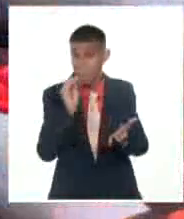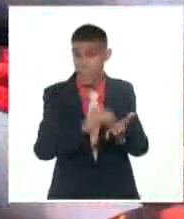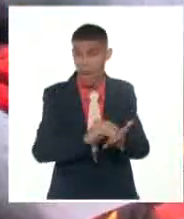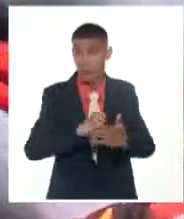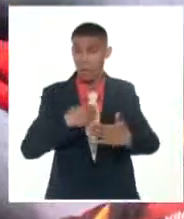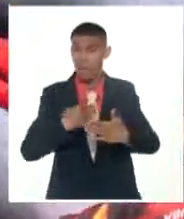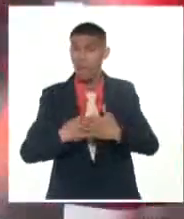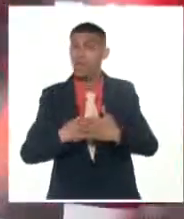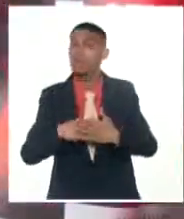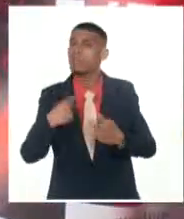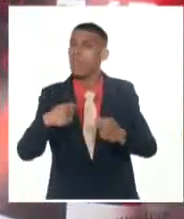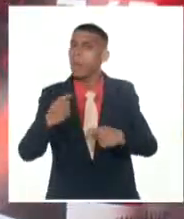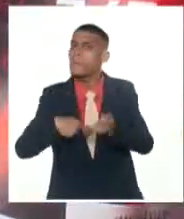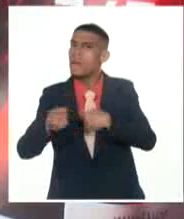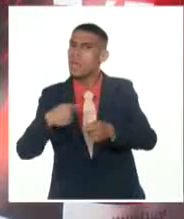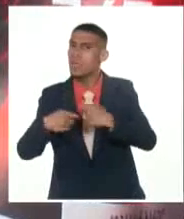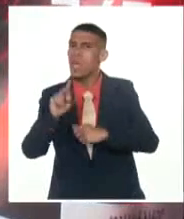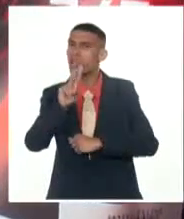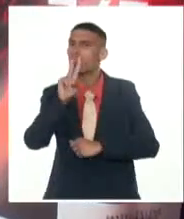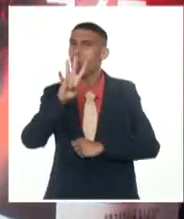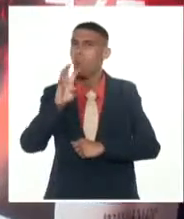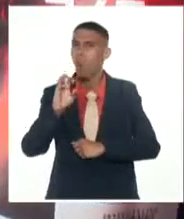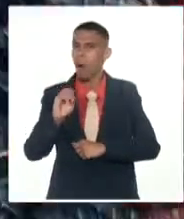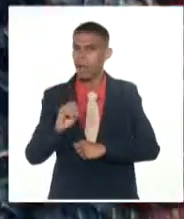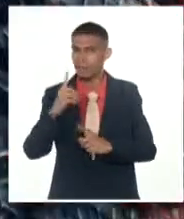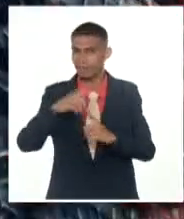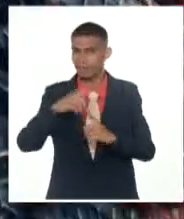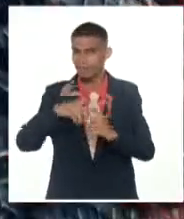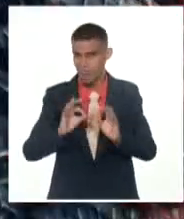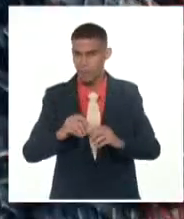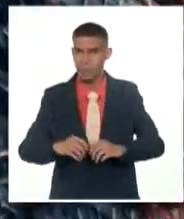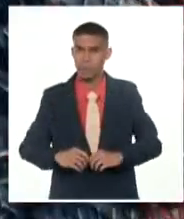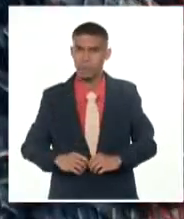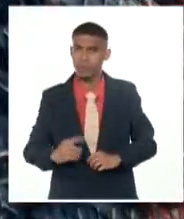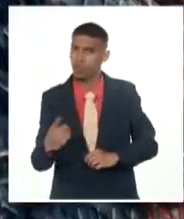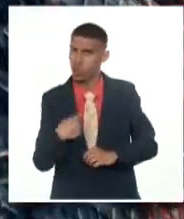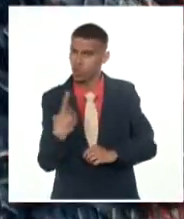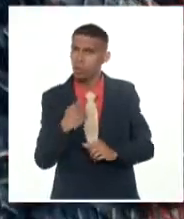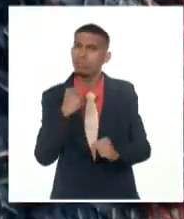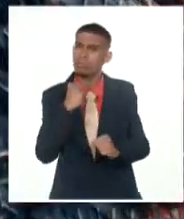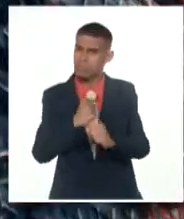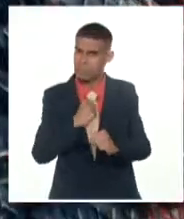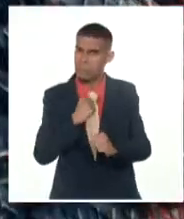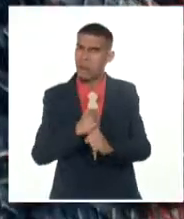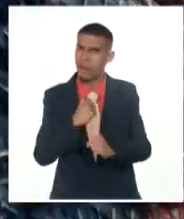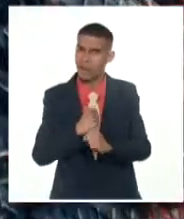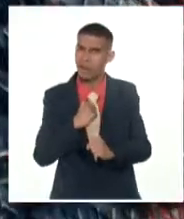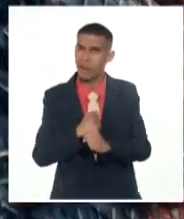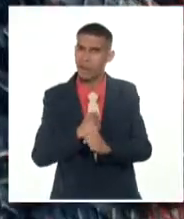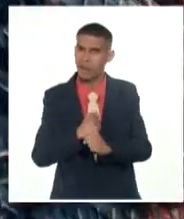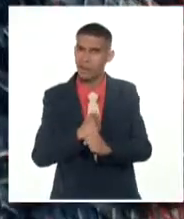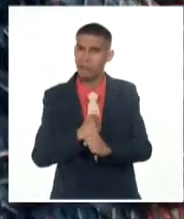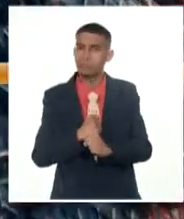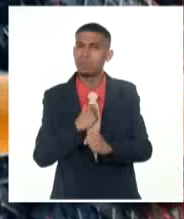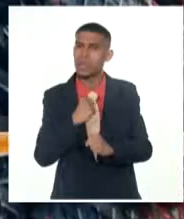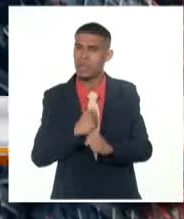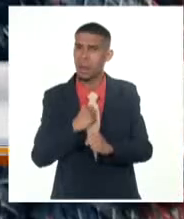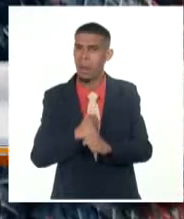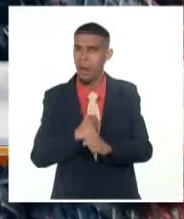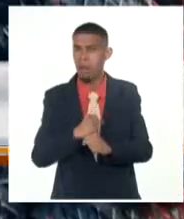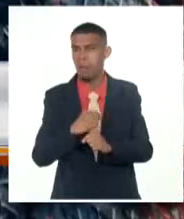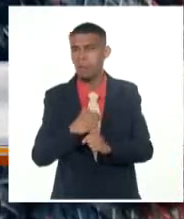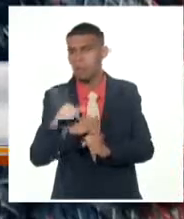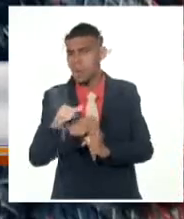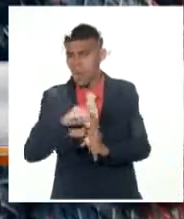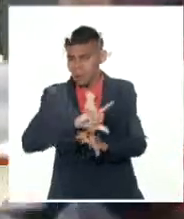este deberán vender 240 toneladas del combustible. Estamos trabajando 8 horas, 9 horas de trabajo, hasta 10 horas de